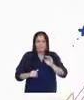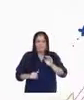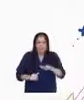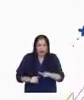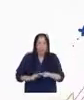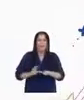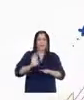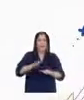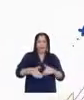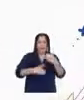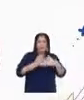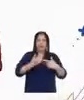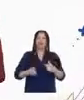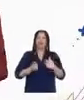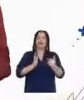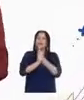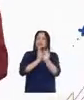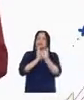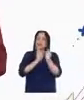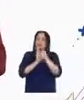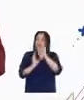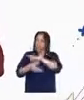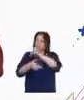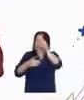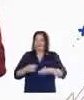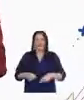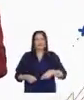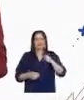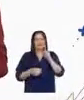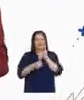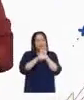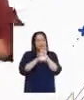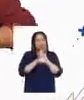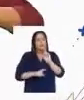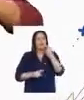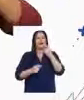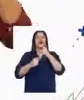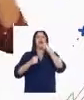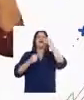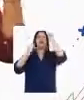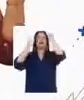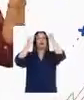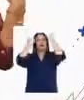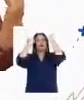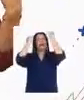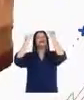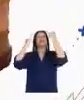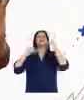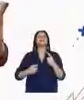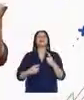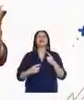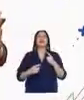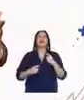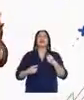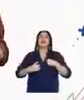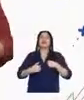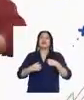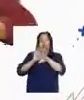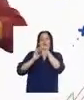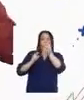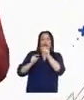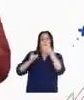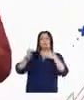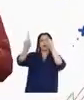paso. Los expertos recomiendan que visualices, que te imagines todos los días esa